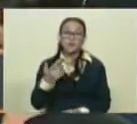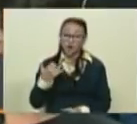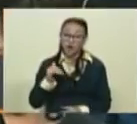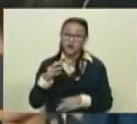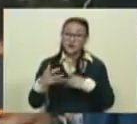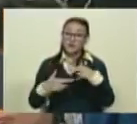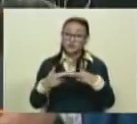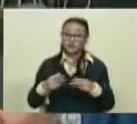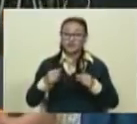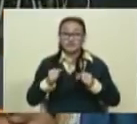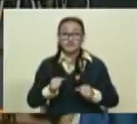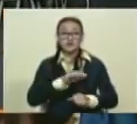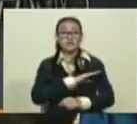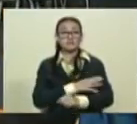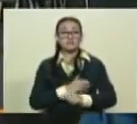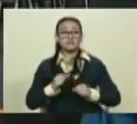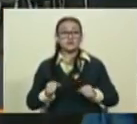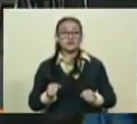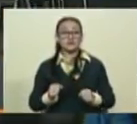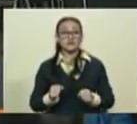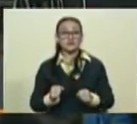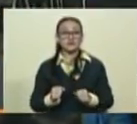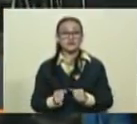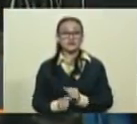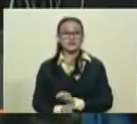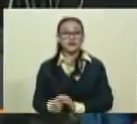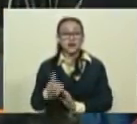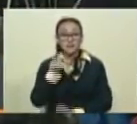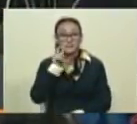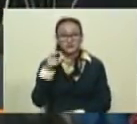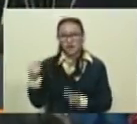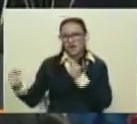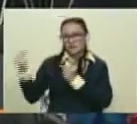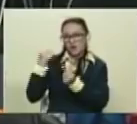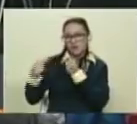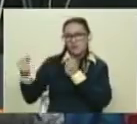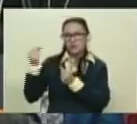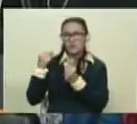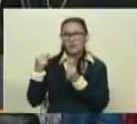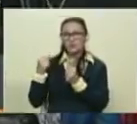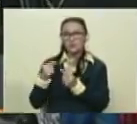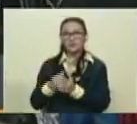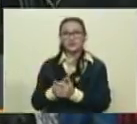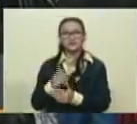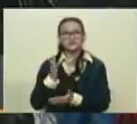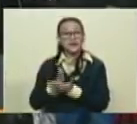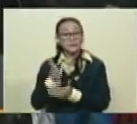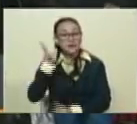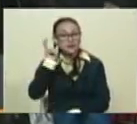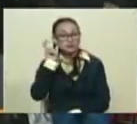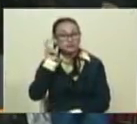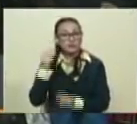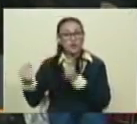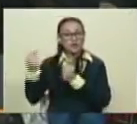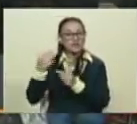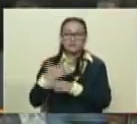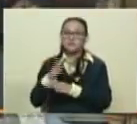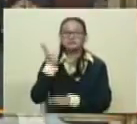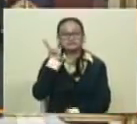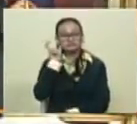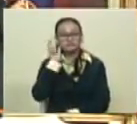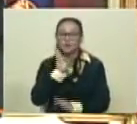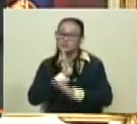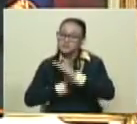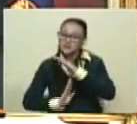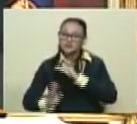revolución firme. Alguna gente nos critica, siempre escuchamos la crítica, con